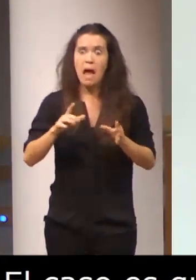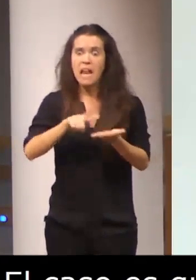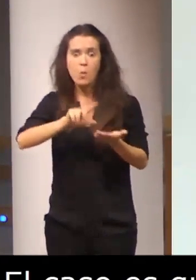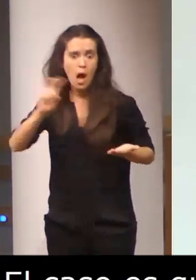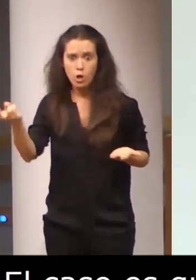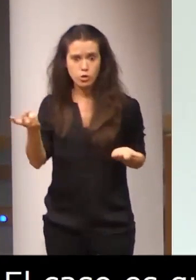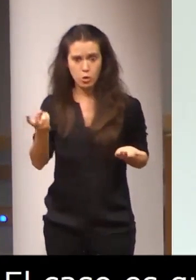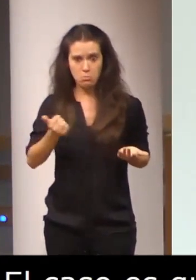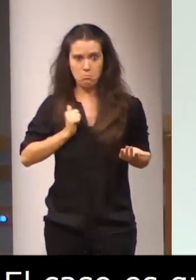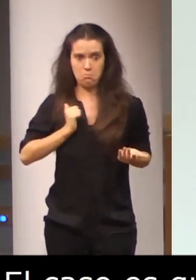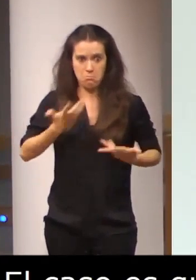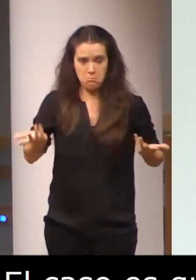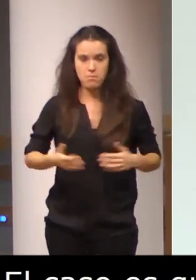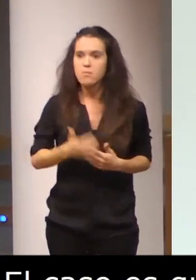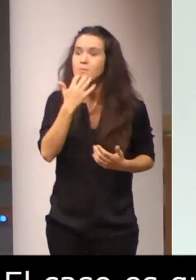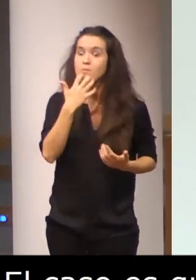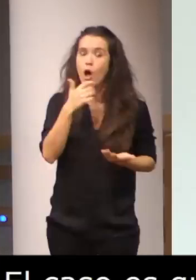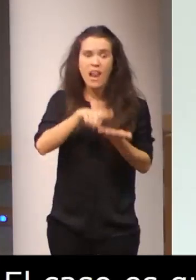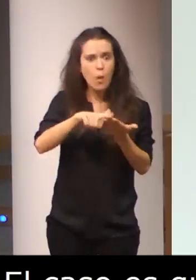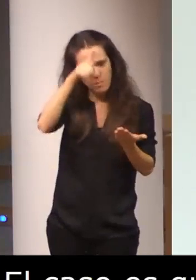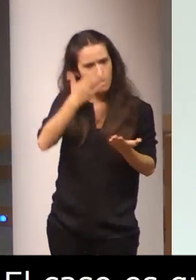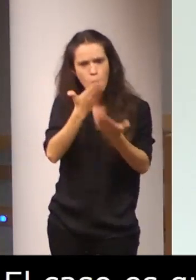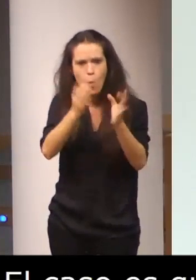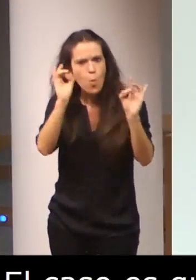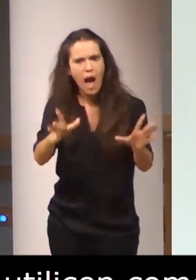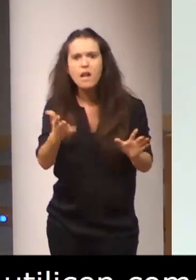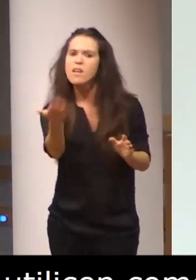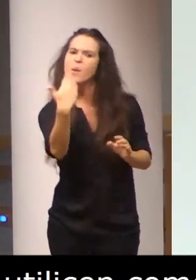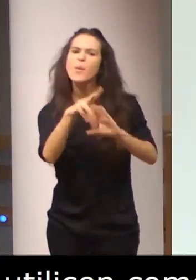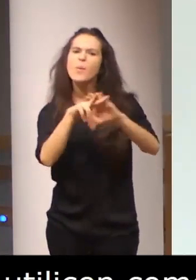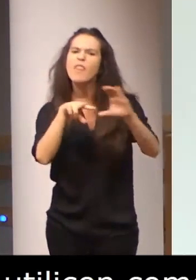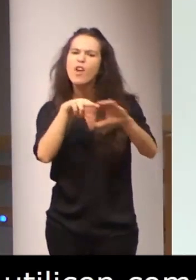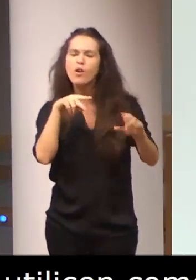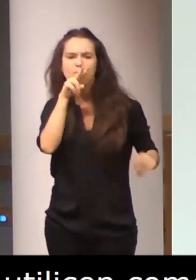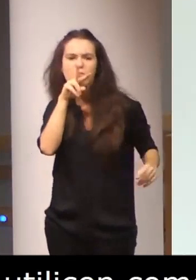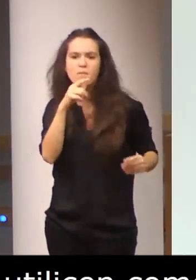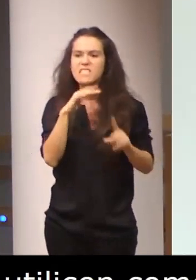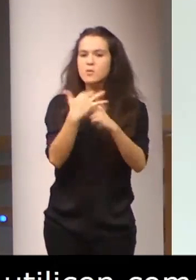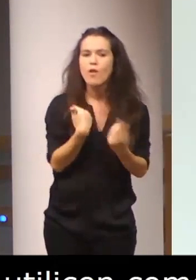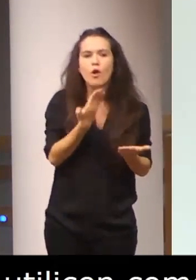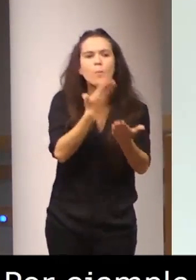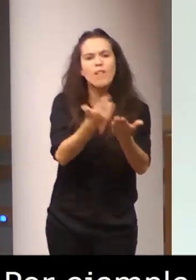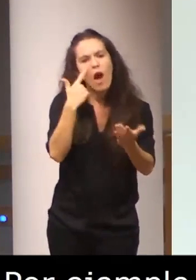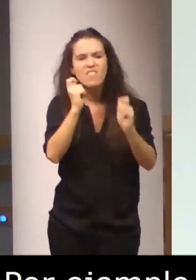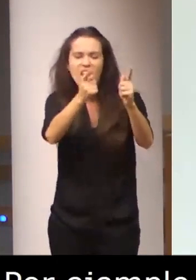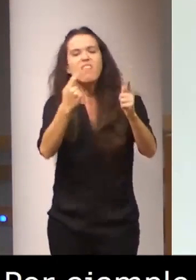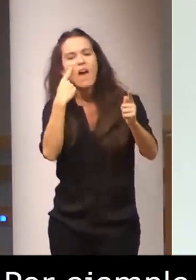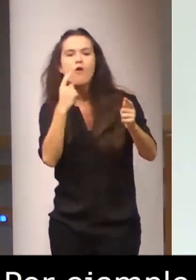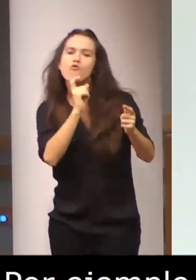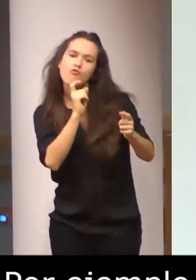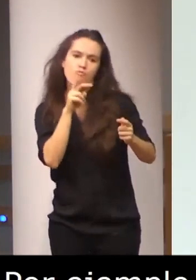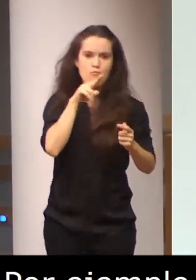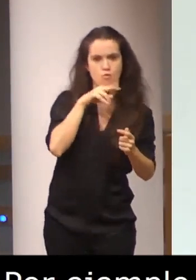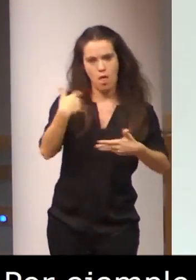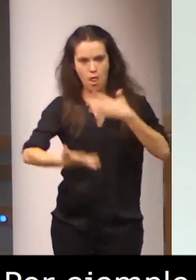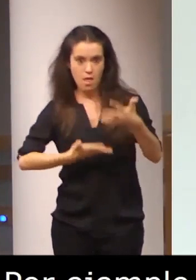ejemplo, en la lengua alemana les pido lo mismo, que también me hagan un vídeo con situaciones que yo les pido. Entonces, es una